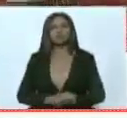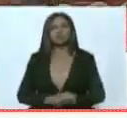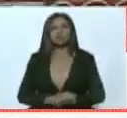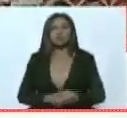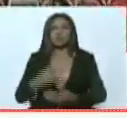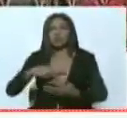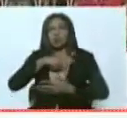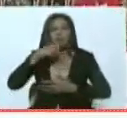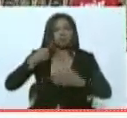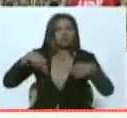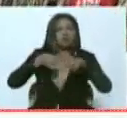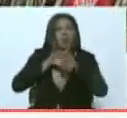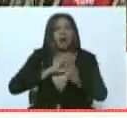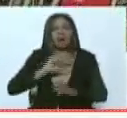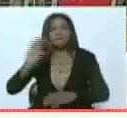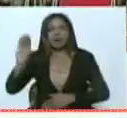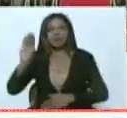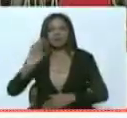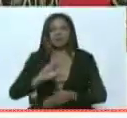la pasión patria.